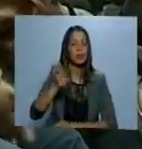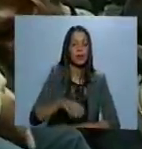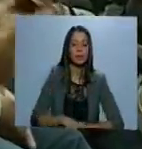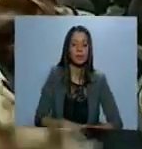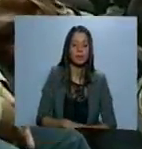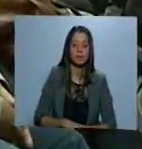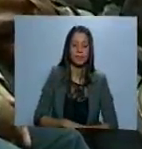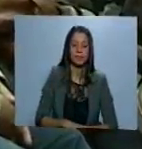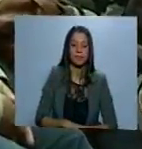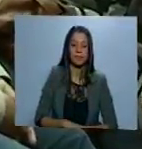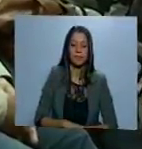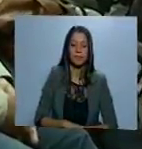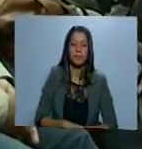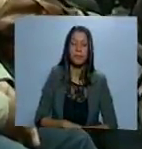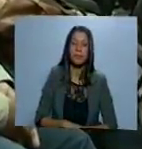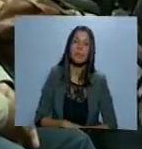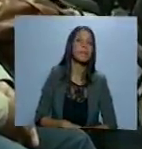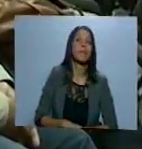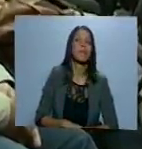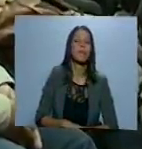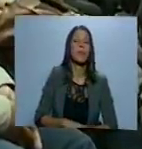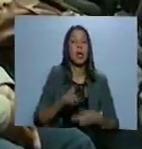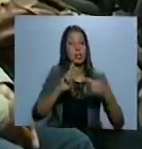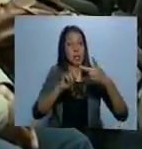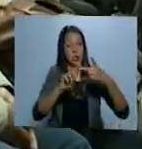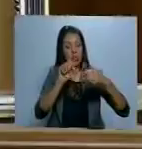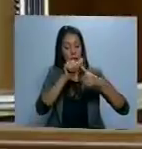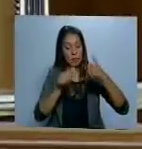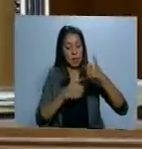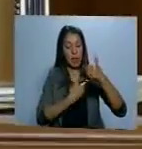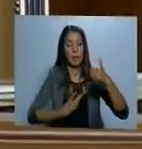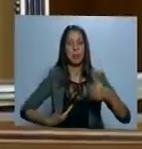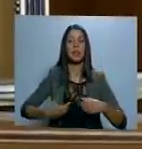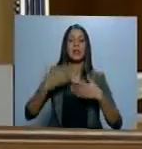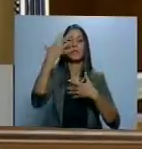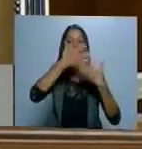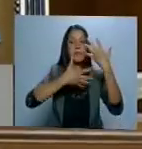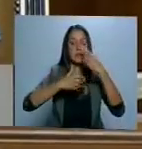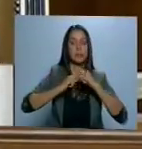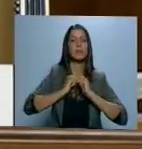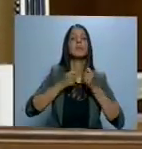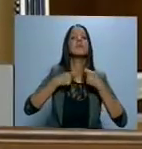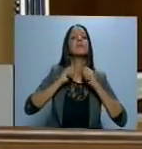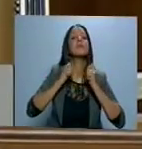Ciudadano Segundo Vicepresidente, sírvase dar lectura al decreto constituyente.